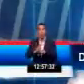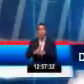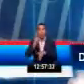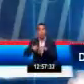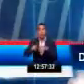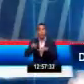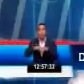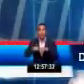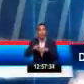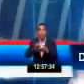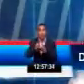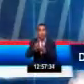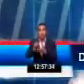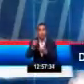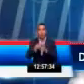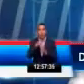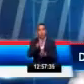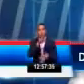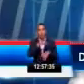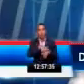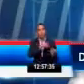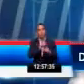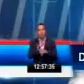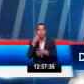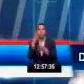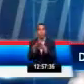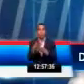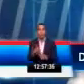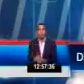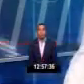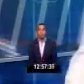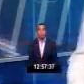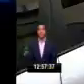delito. Él fue llevado a la unidad de flagrancia en Quito.